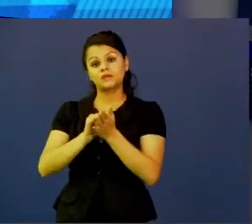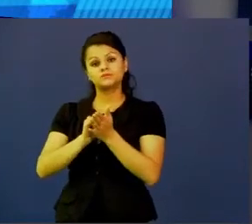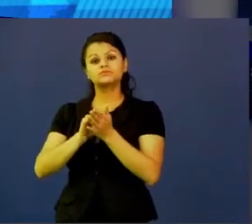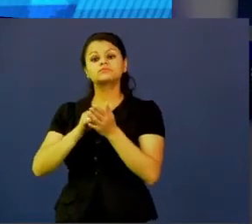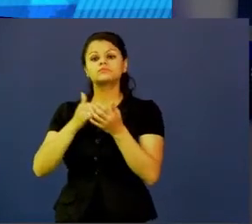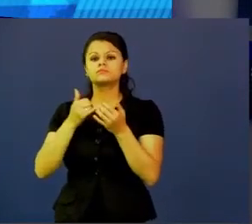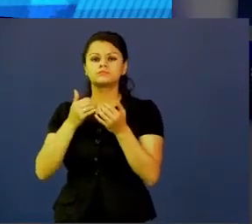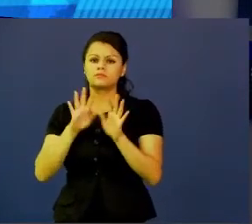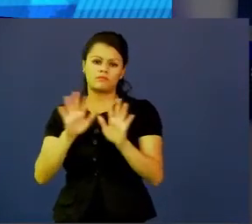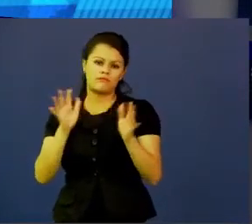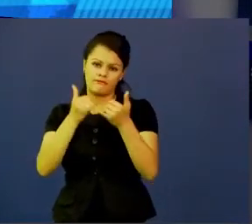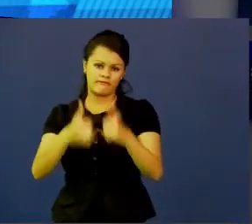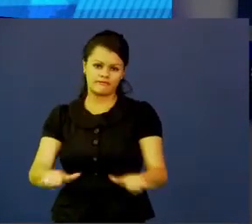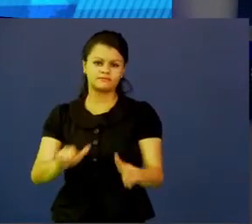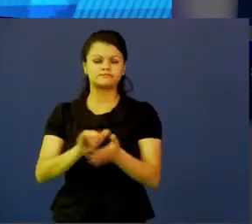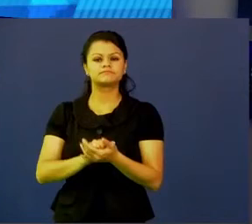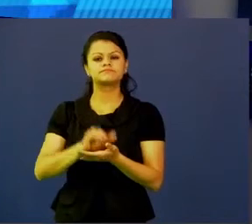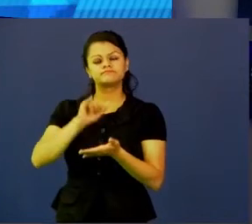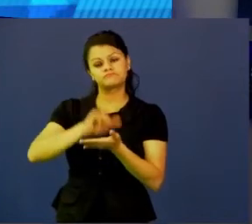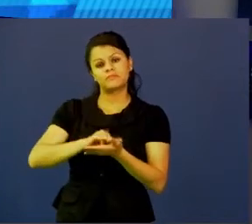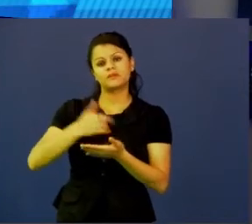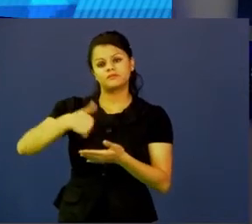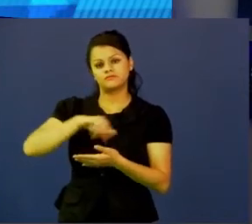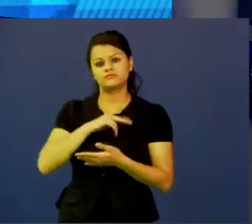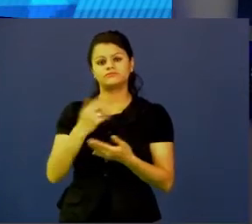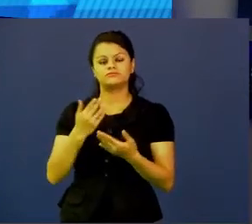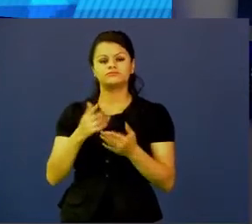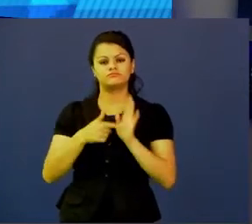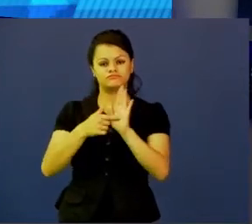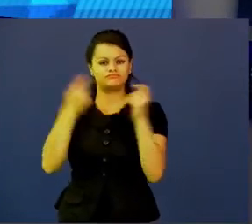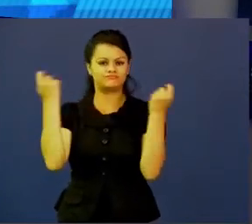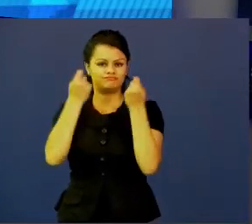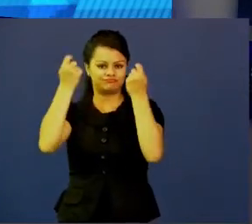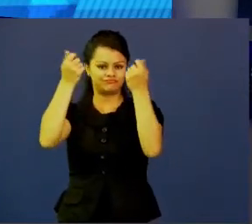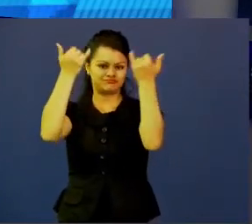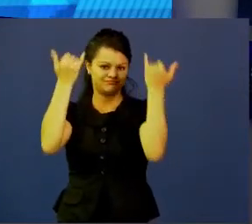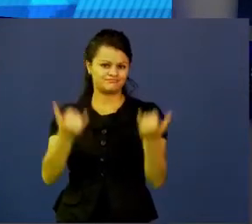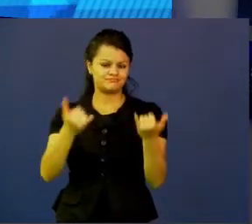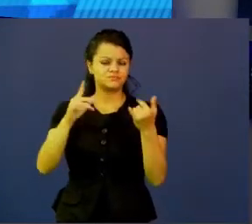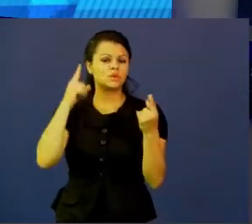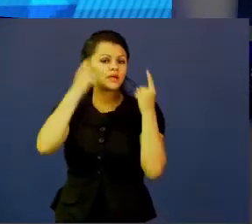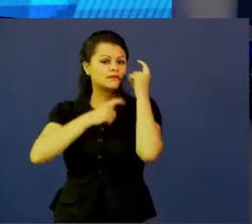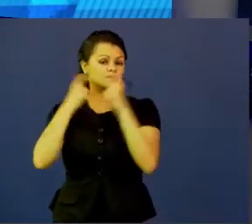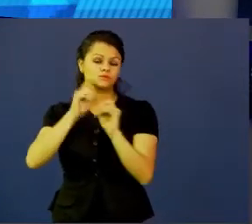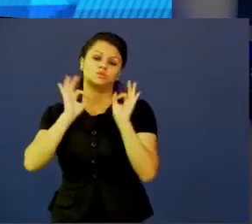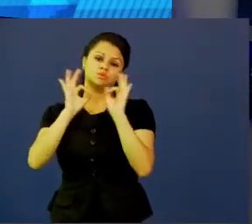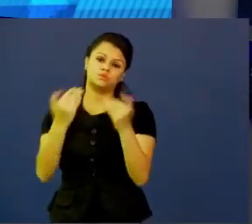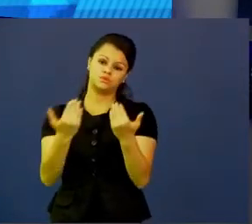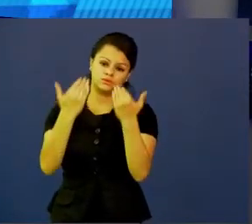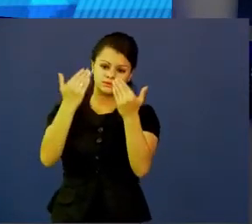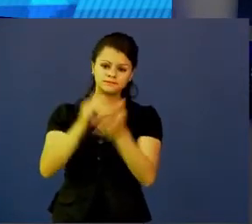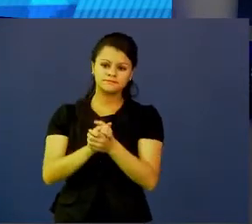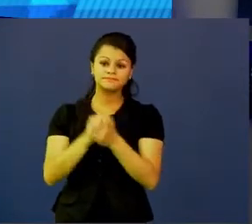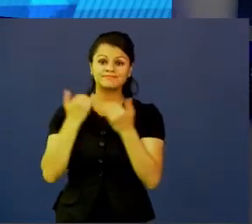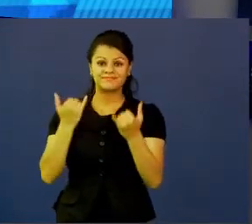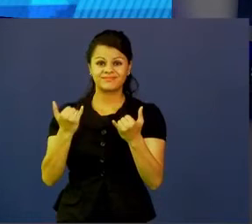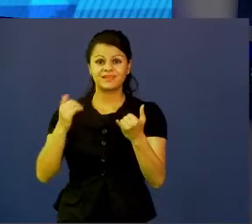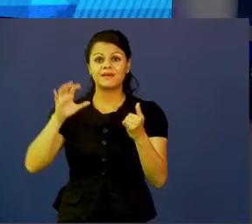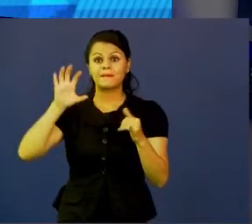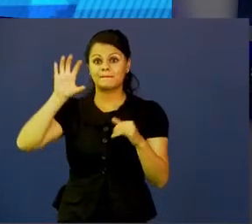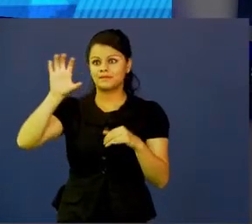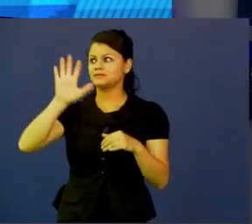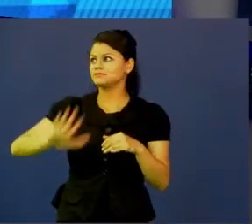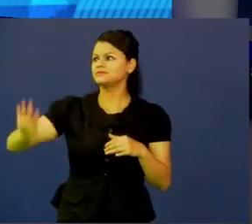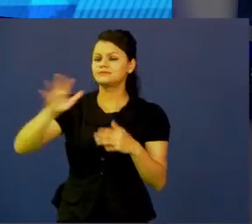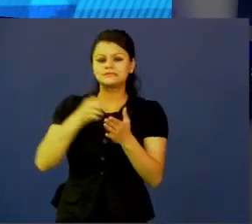pues este es un hashtag que nosotros hemos empezado a promover, creemos que es una reflexión muy valiosa, ahora que el país está tratando de hacer la